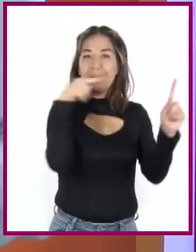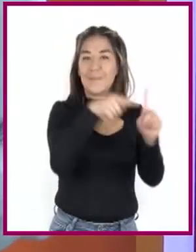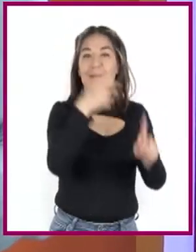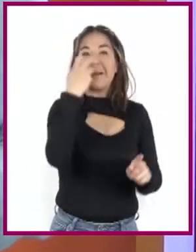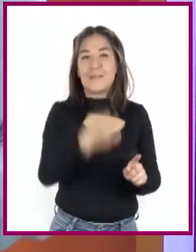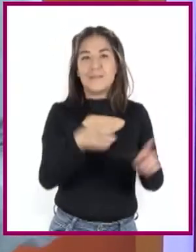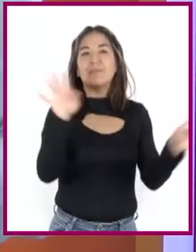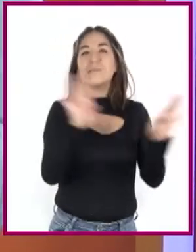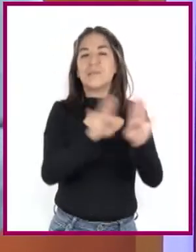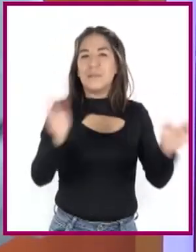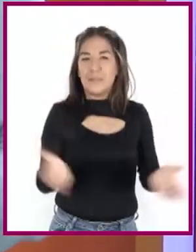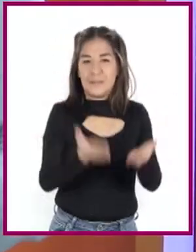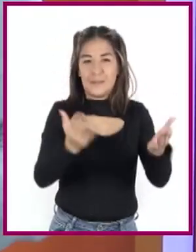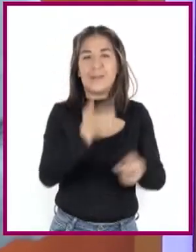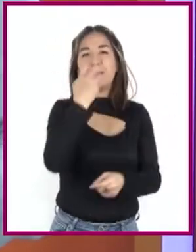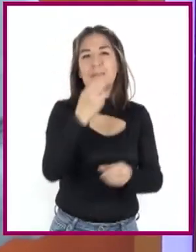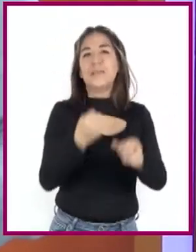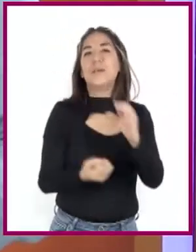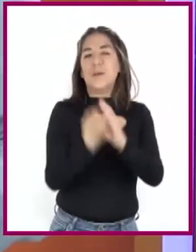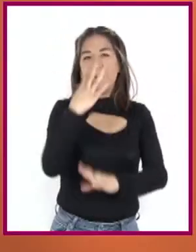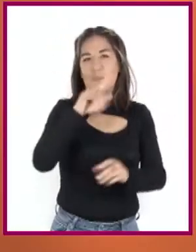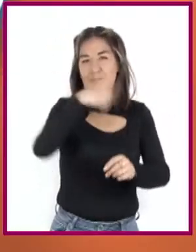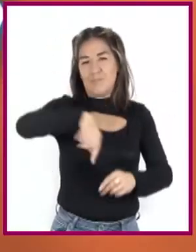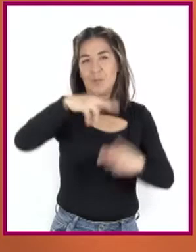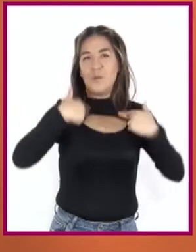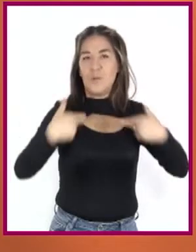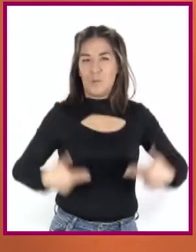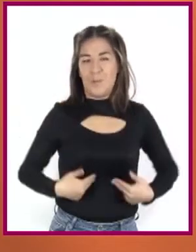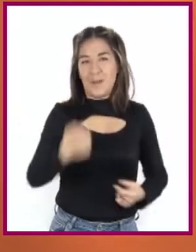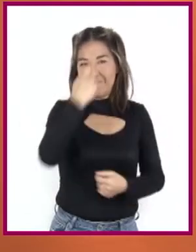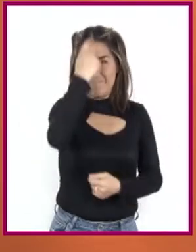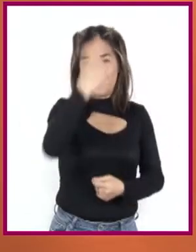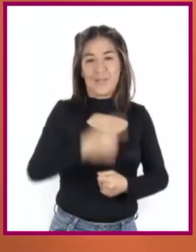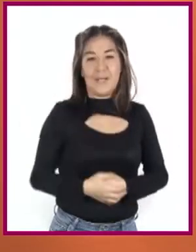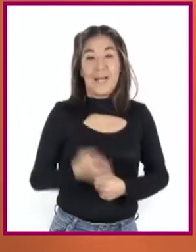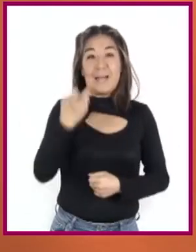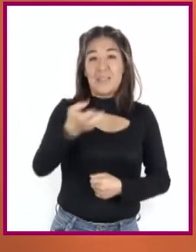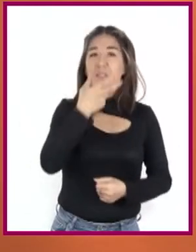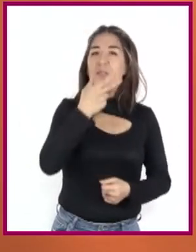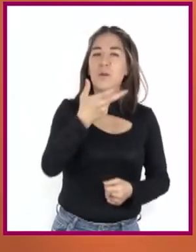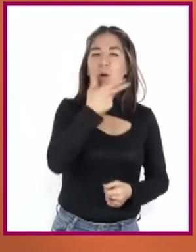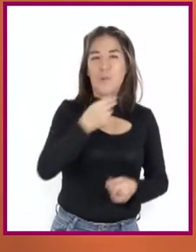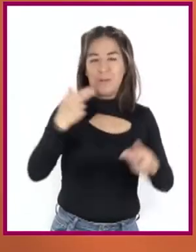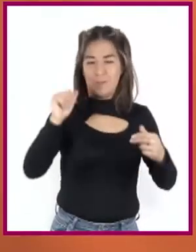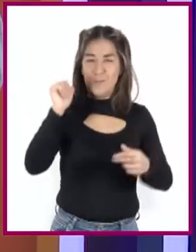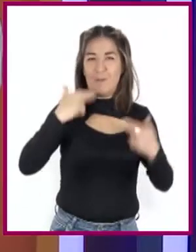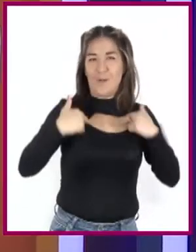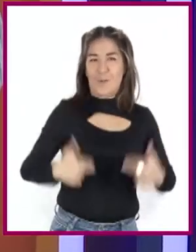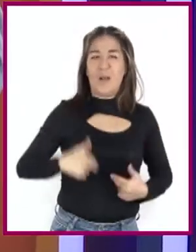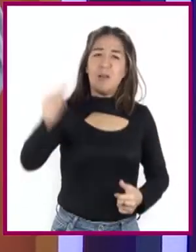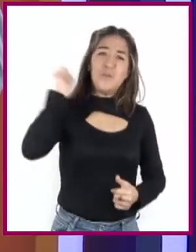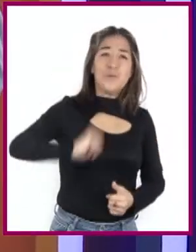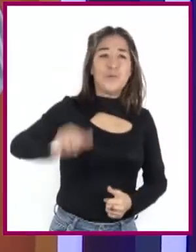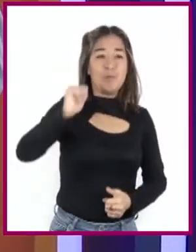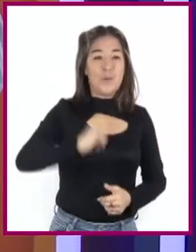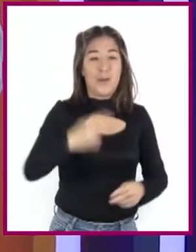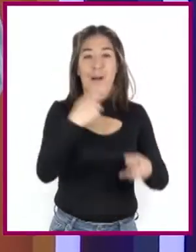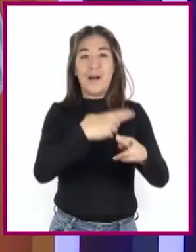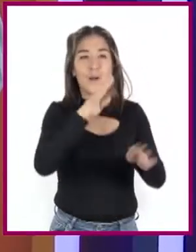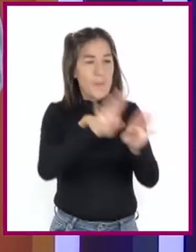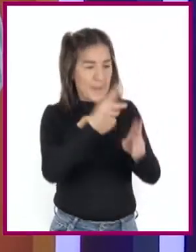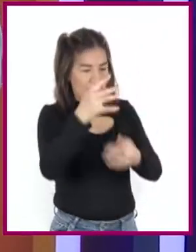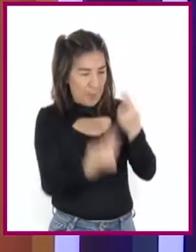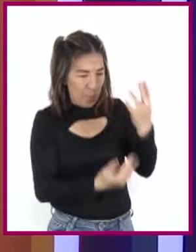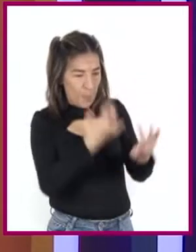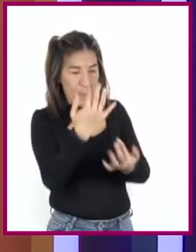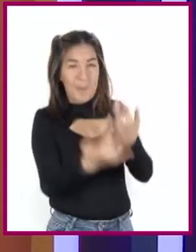que impulsan la innovación humana. Desde el hombre prehistórico, con sus señales de humo, hasta los ejecutivos